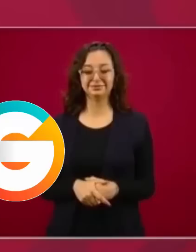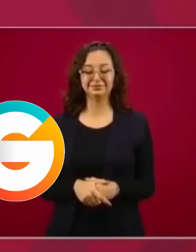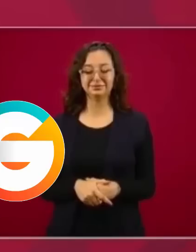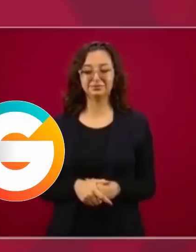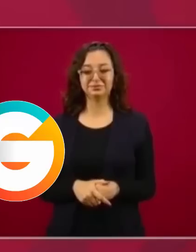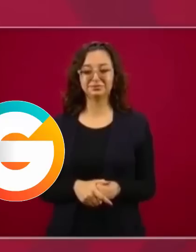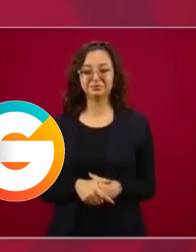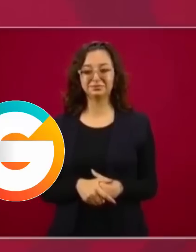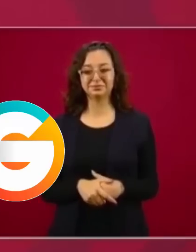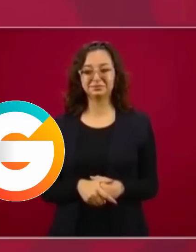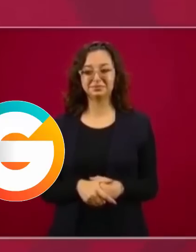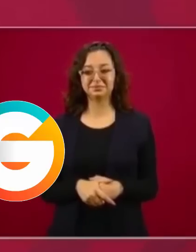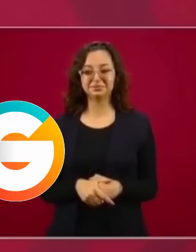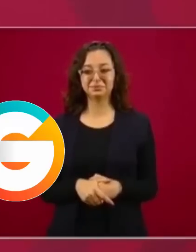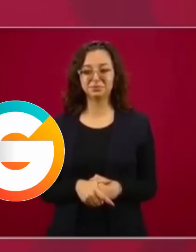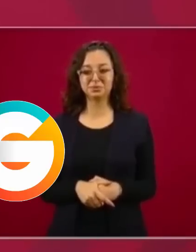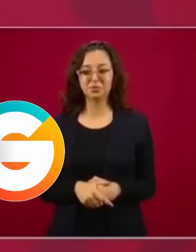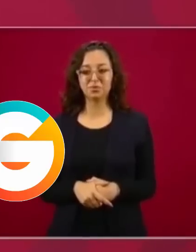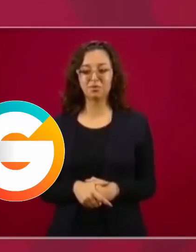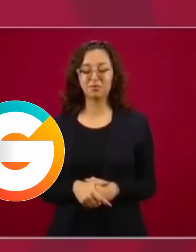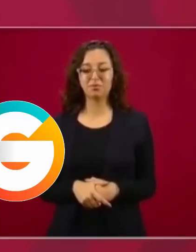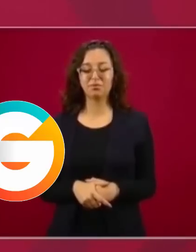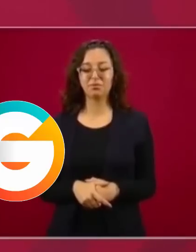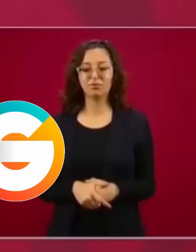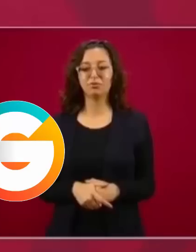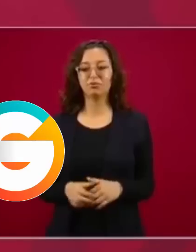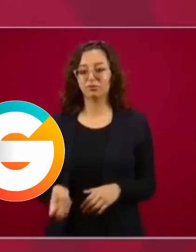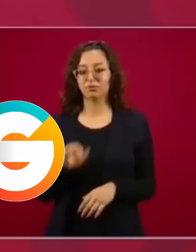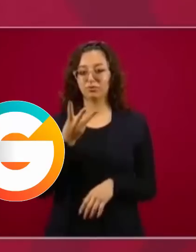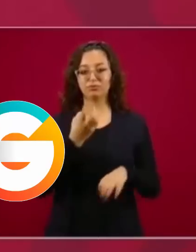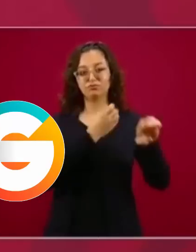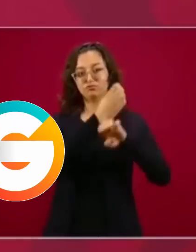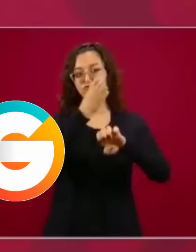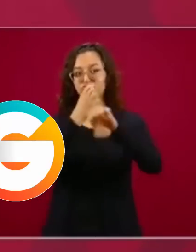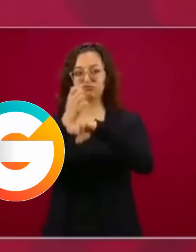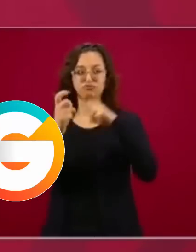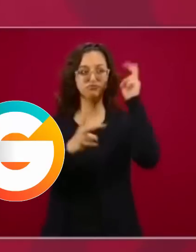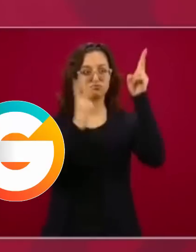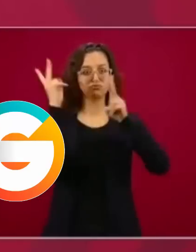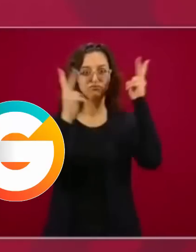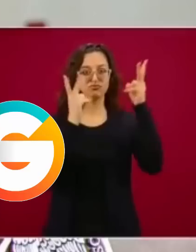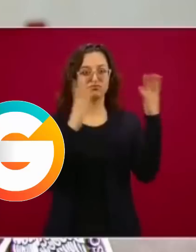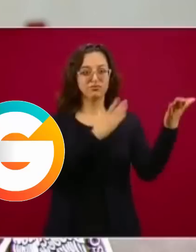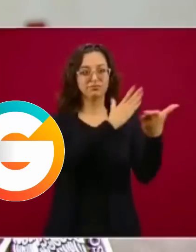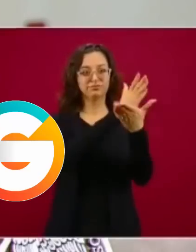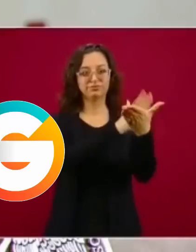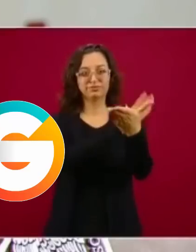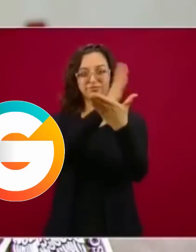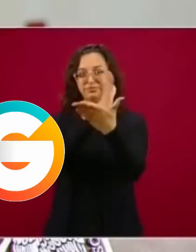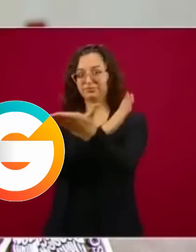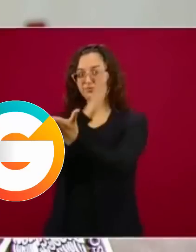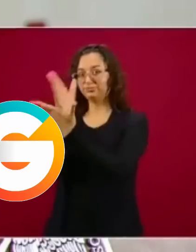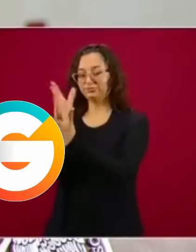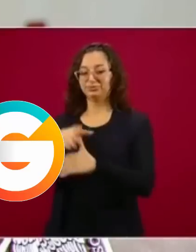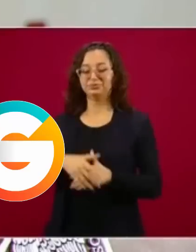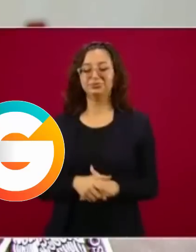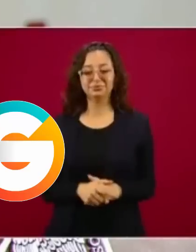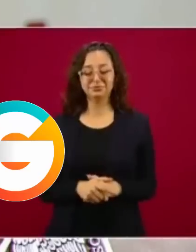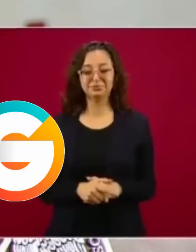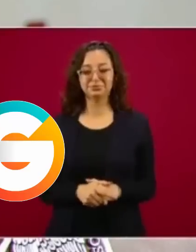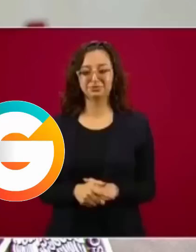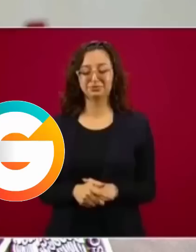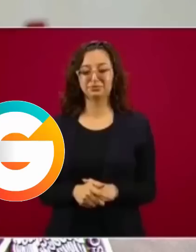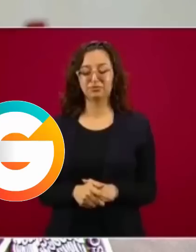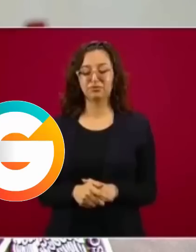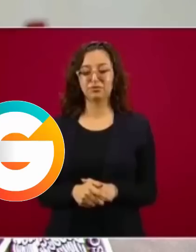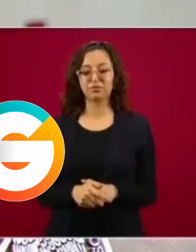Vamos a estar en estos 3 estados para apoyar, para